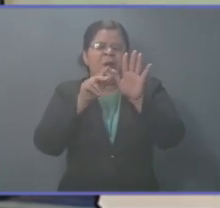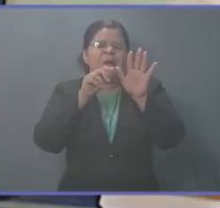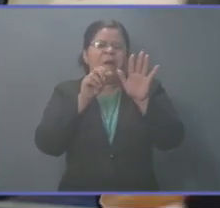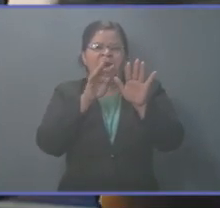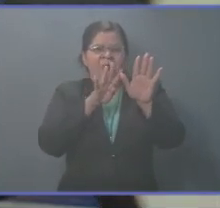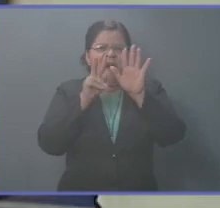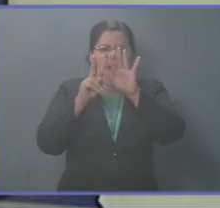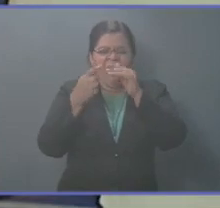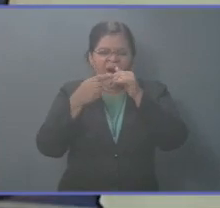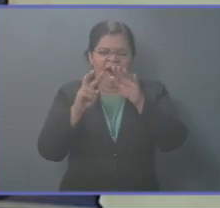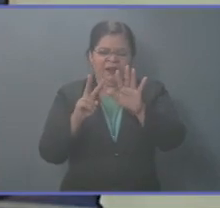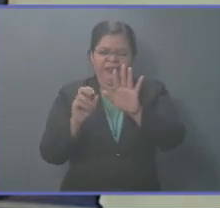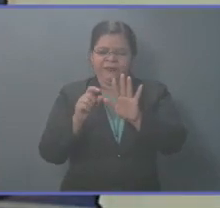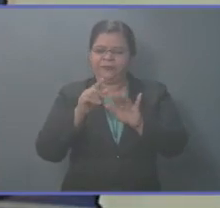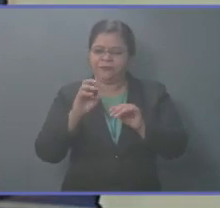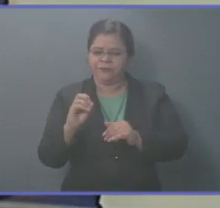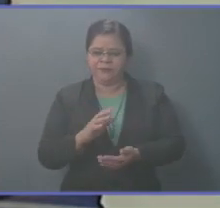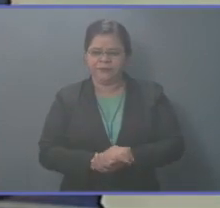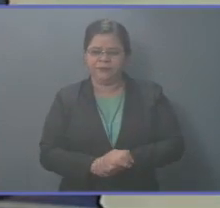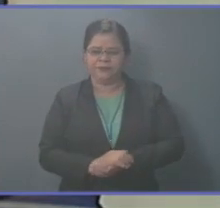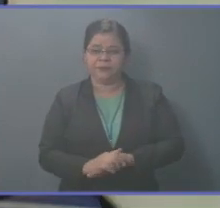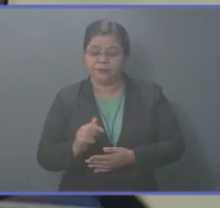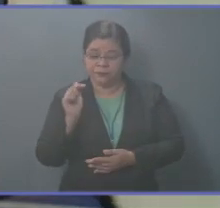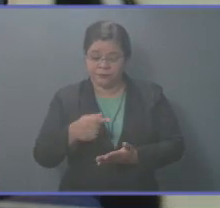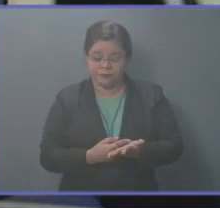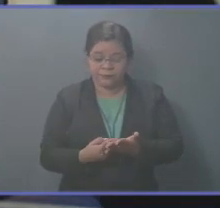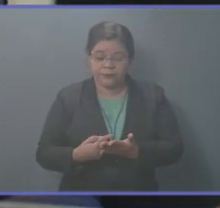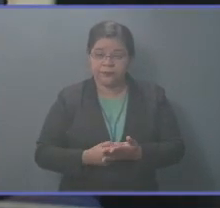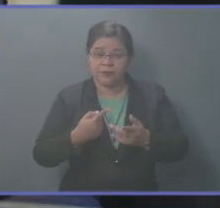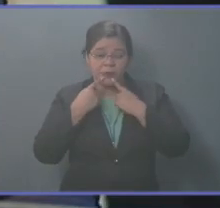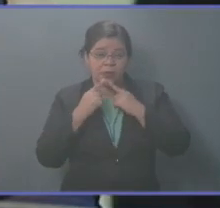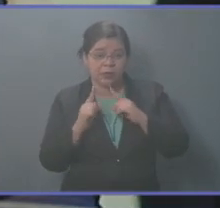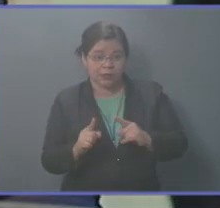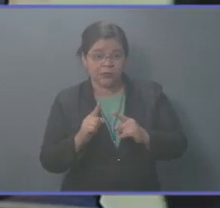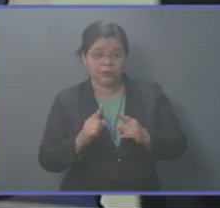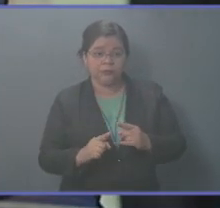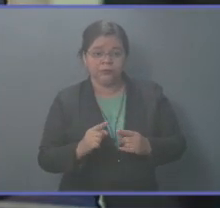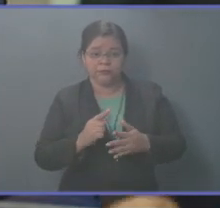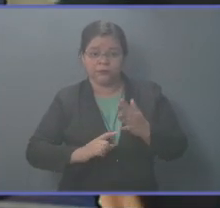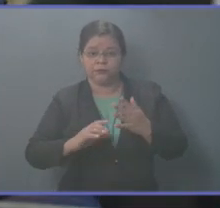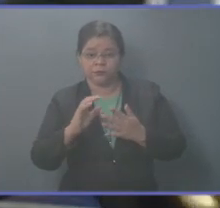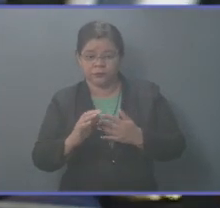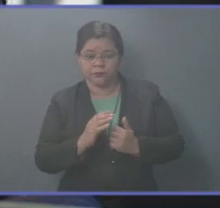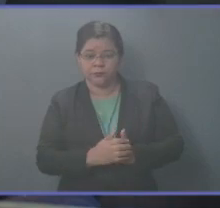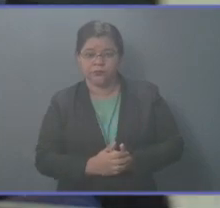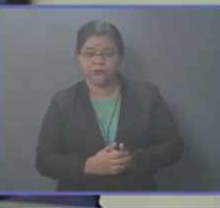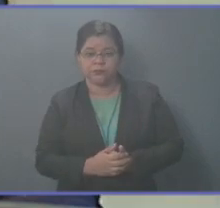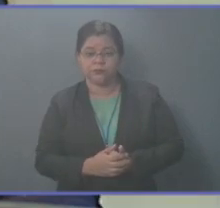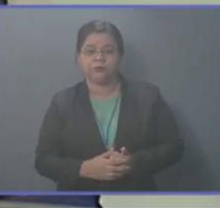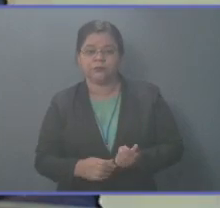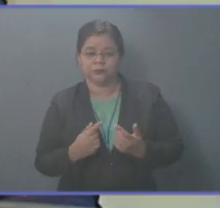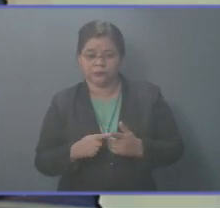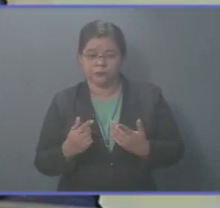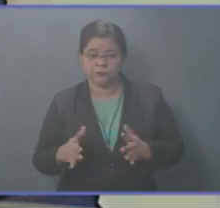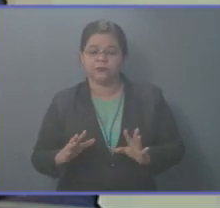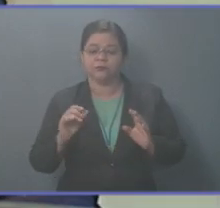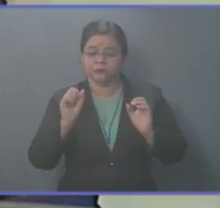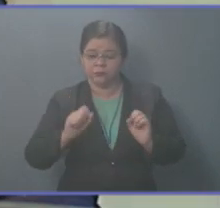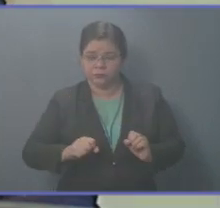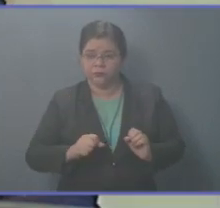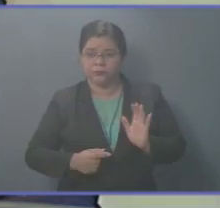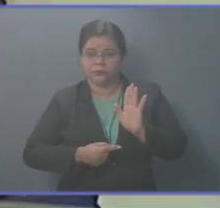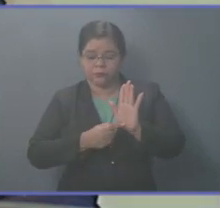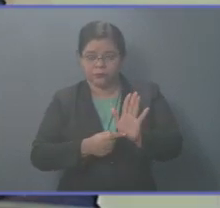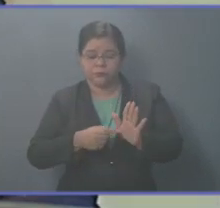68-97-6-2020. Para este tribunal, estas declaraciones constituyen un hecho notorio que está exento